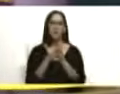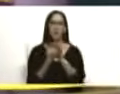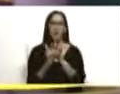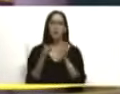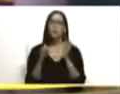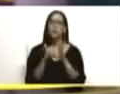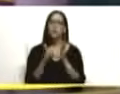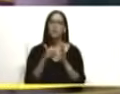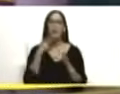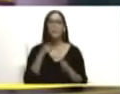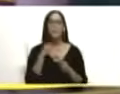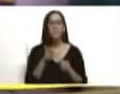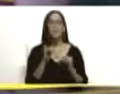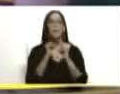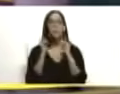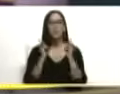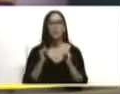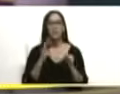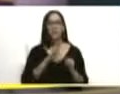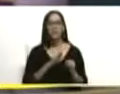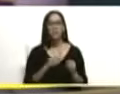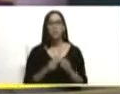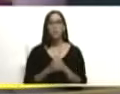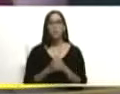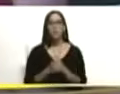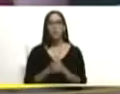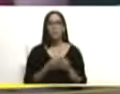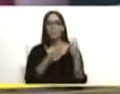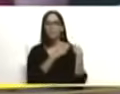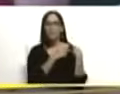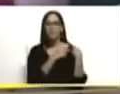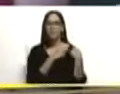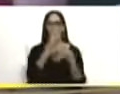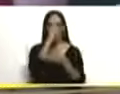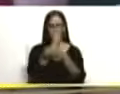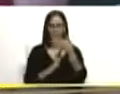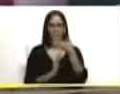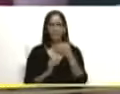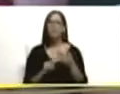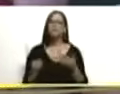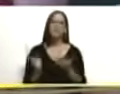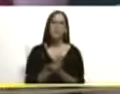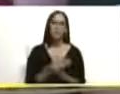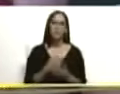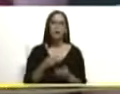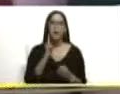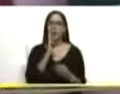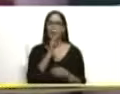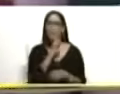la política por fin estuvo en manos de los humildes y se la arrebató a los apellidos,